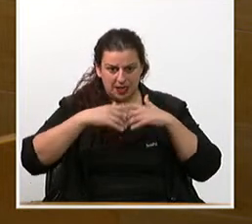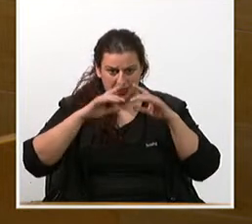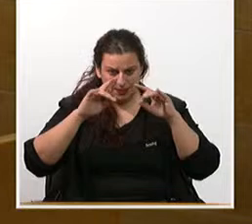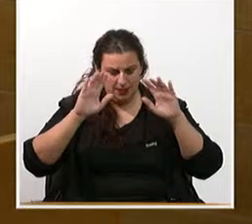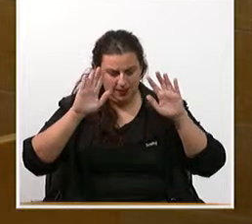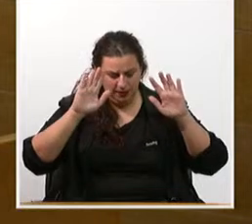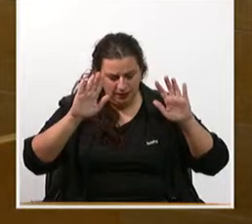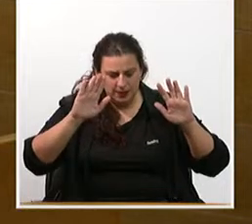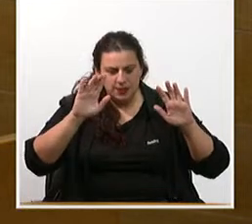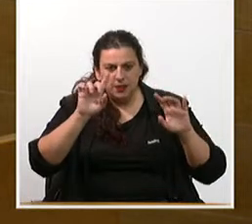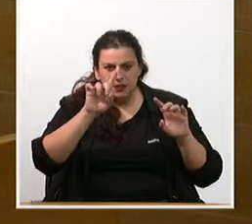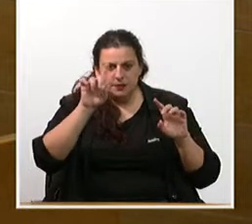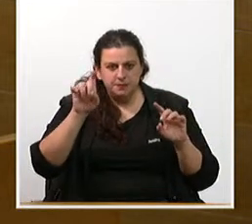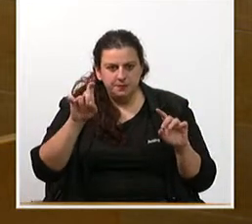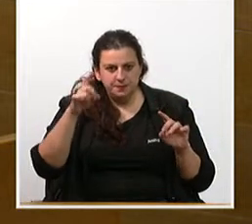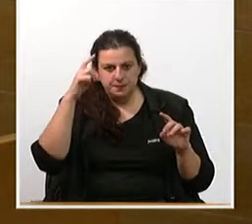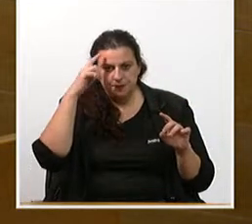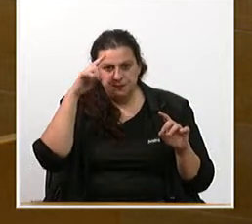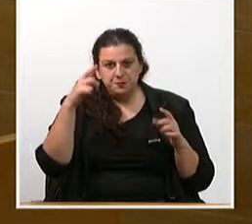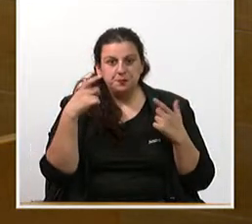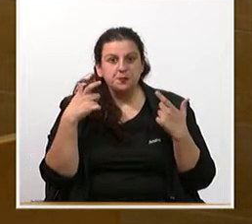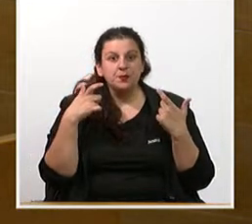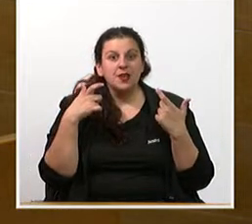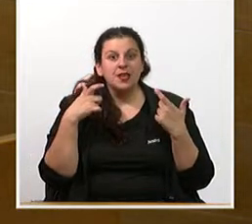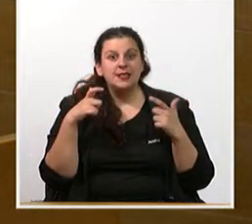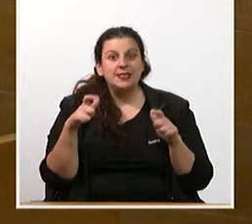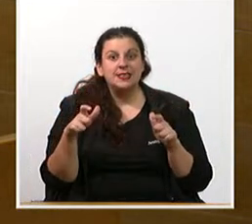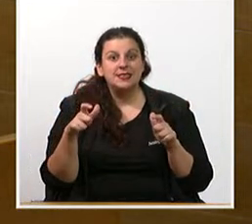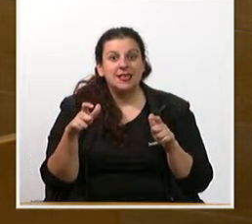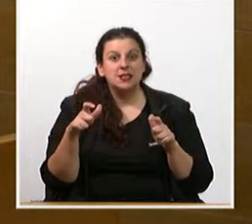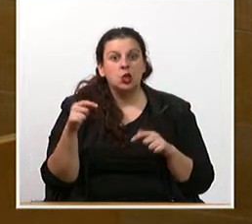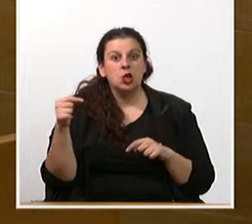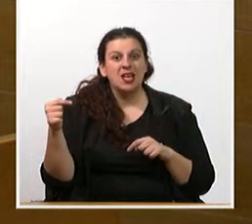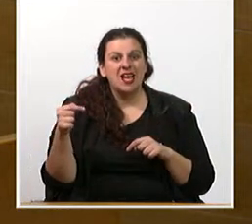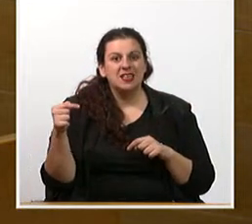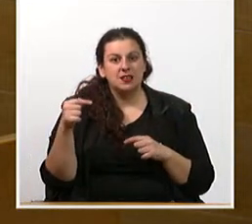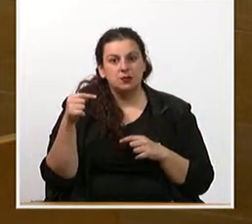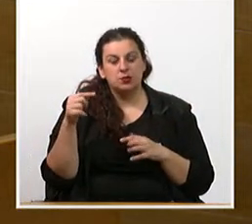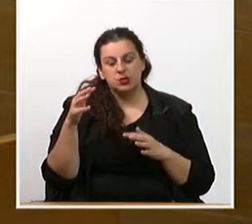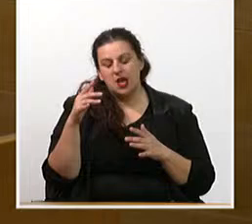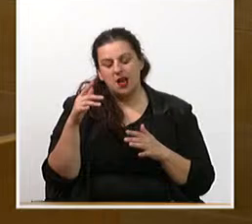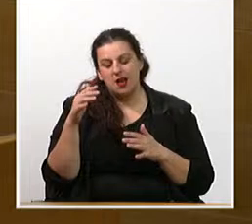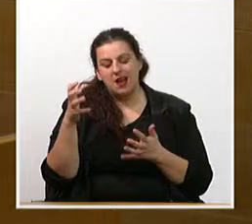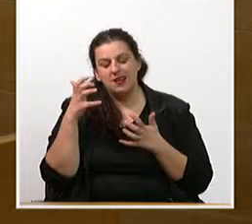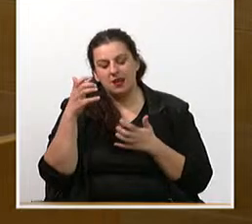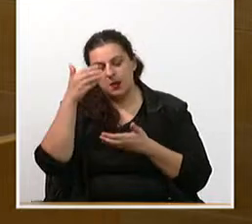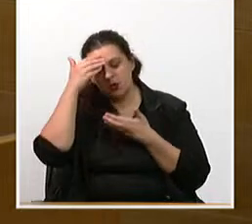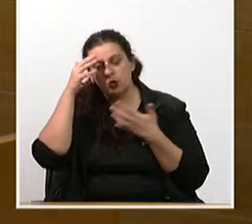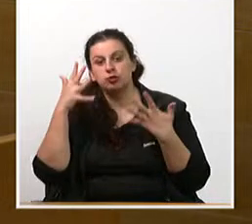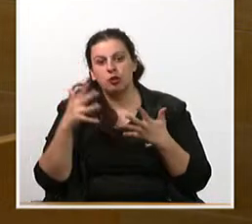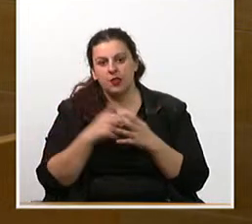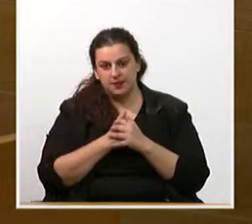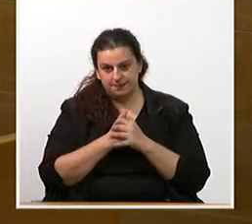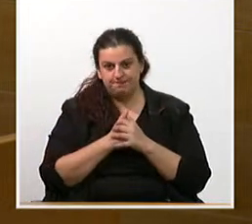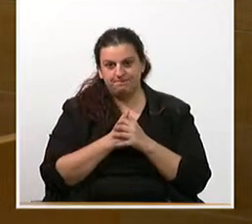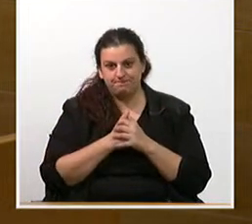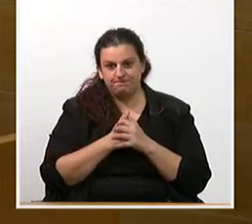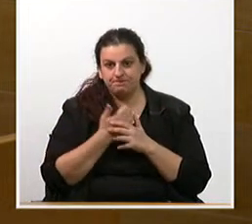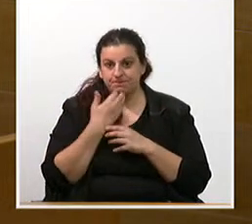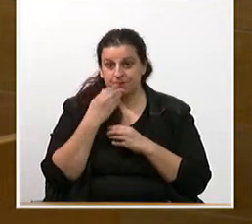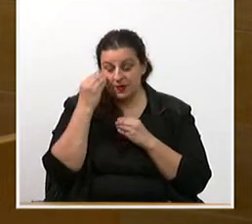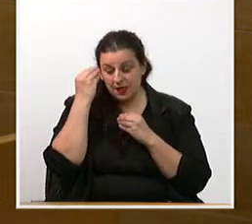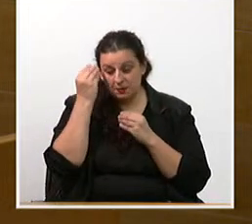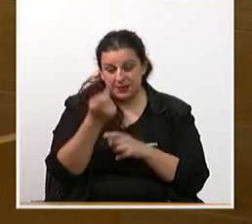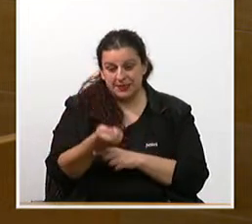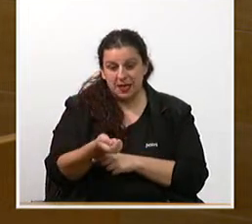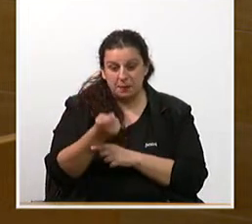adivinan ustedes en qué sectores el saldo Es favorable para Marruecos si han pensado en pesca en